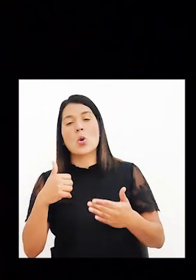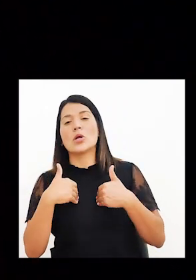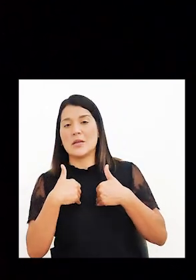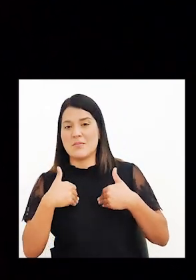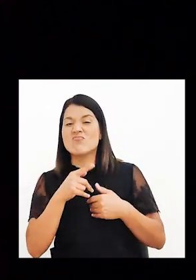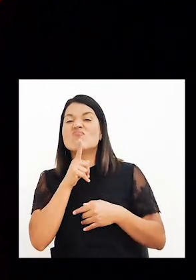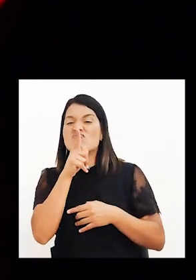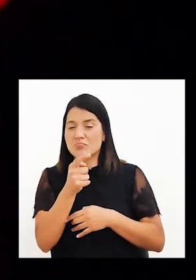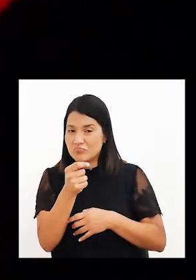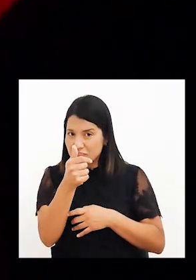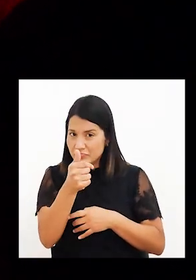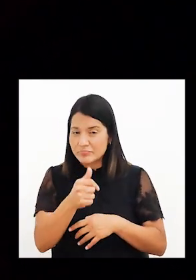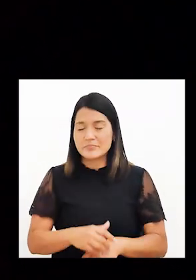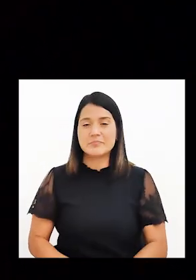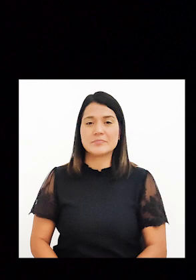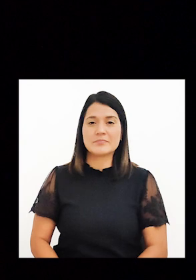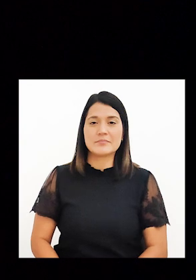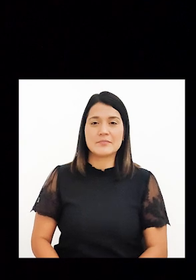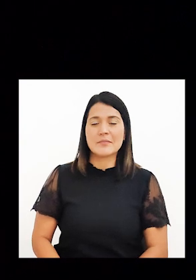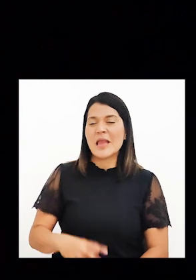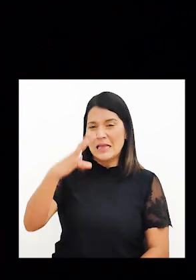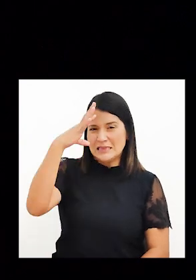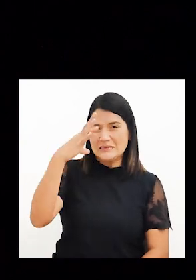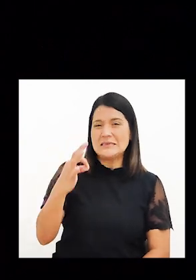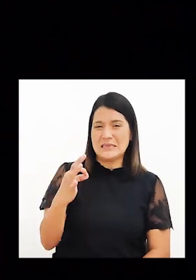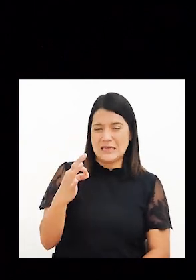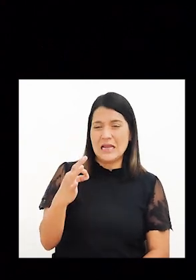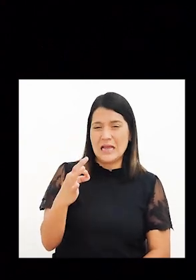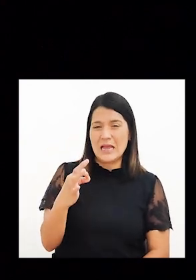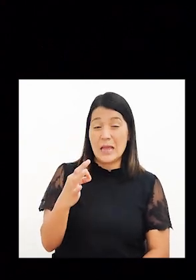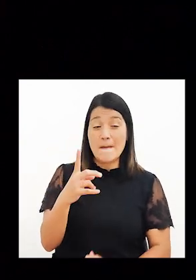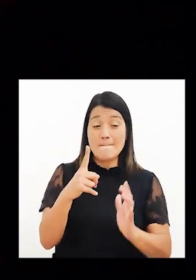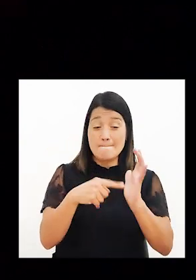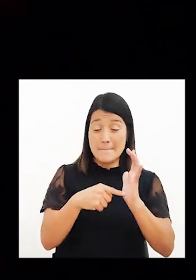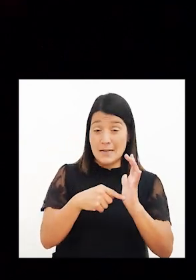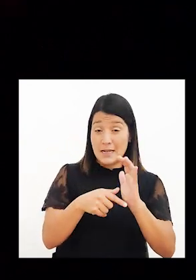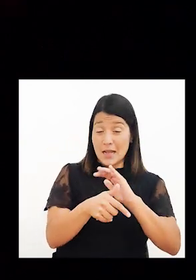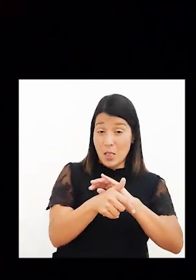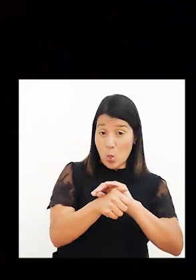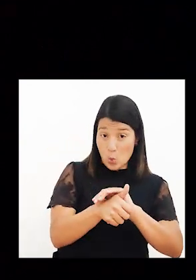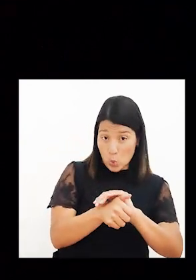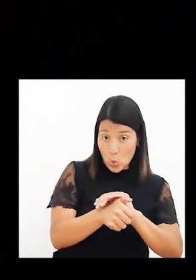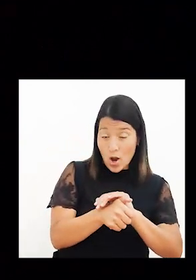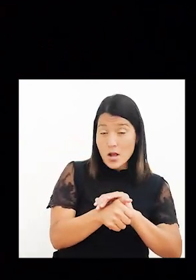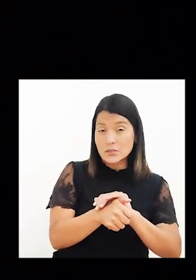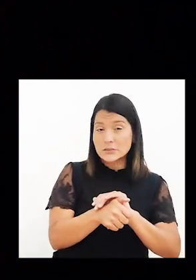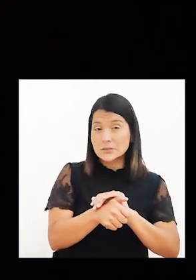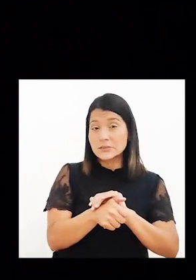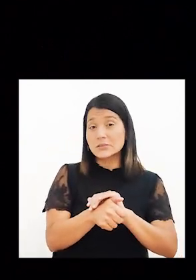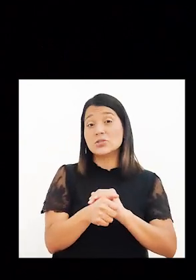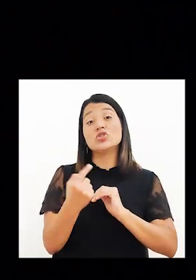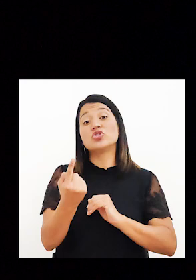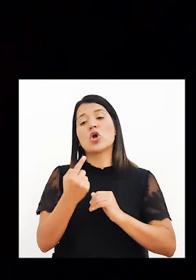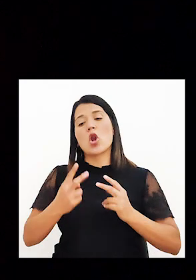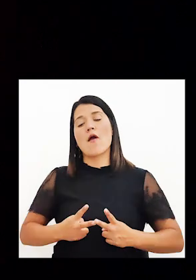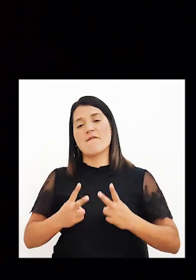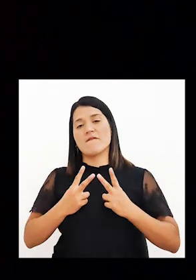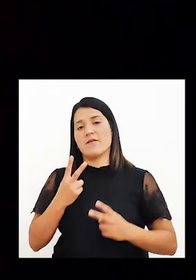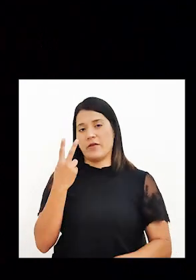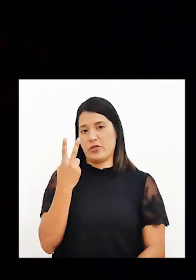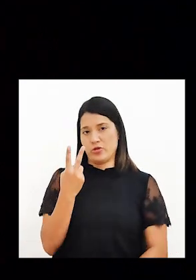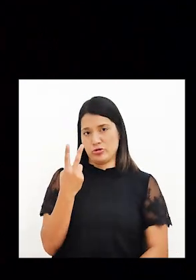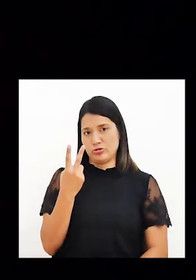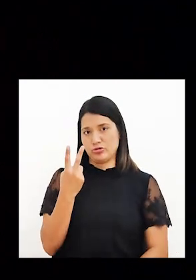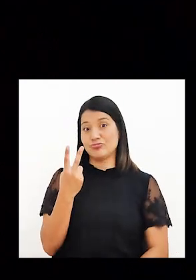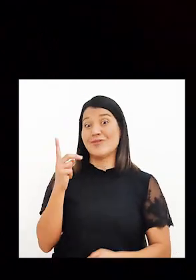bajo. Se estima que de 1,000 tortugas, 2 llegan